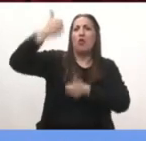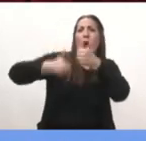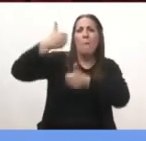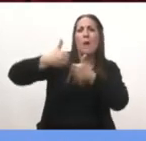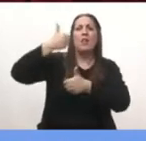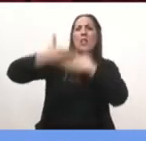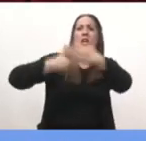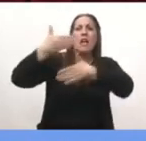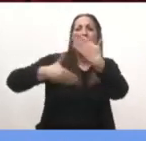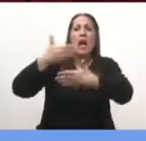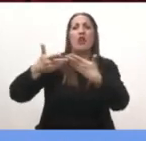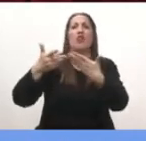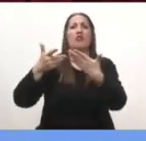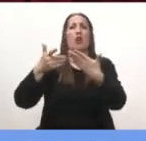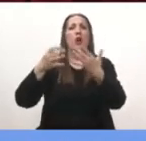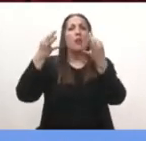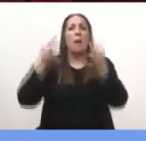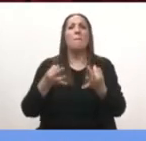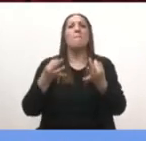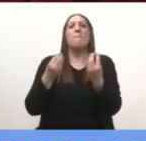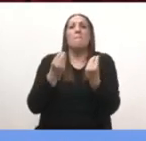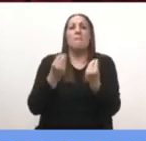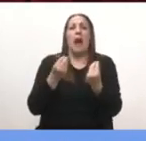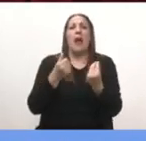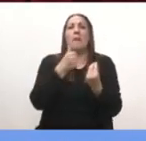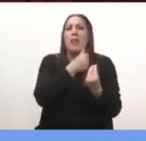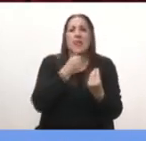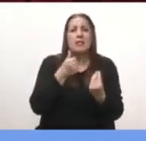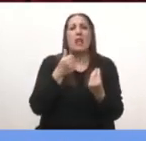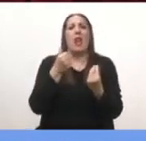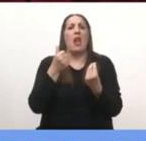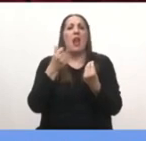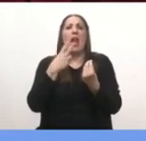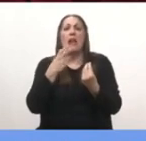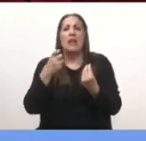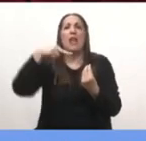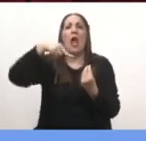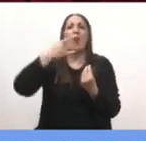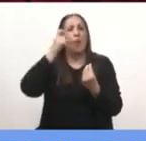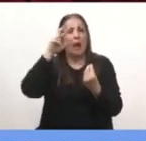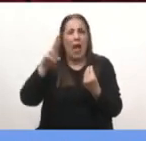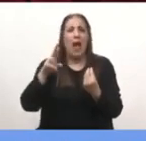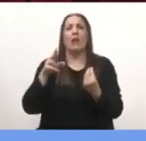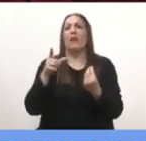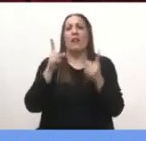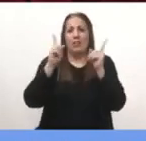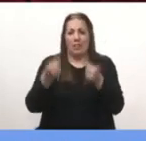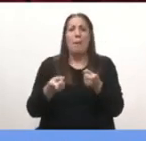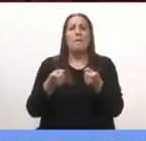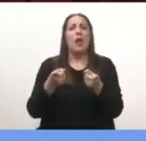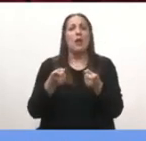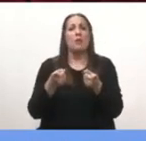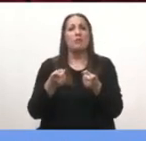Pacífico para la medicina y para la energía de la cuestiones nucleares fue el artífice también